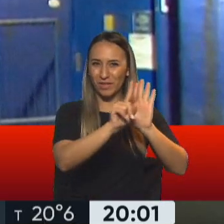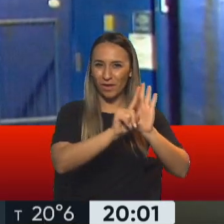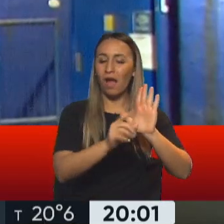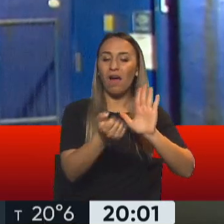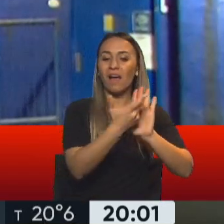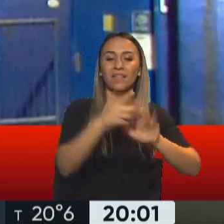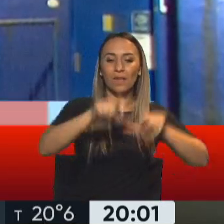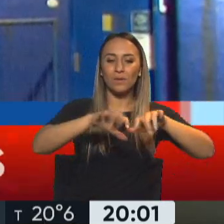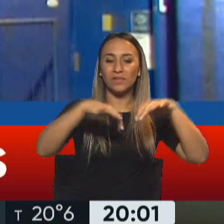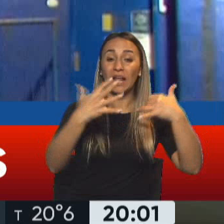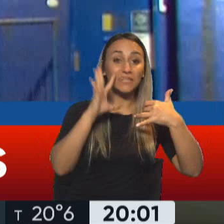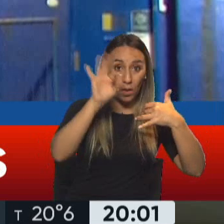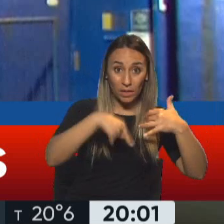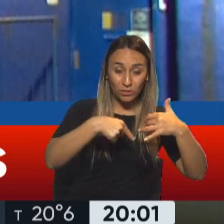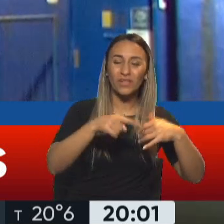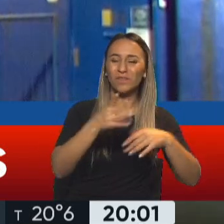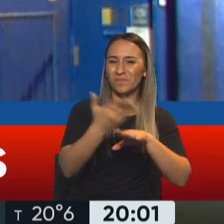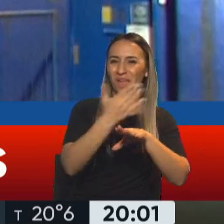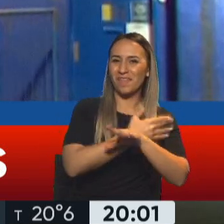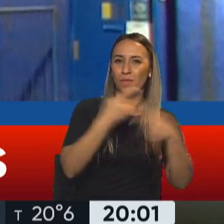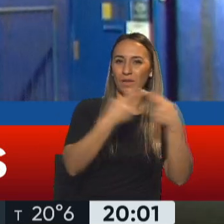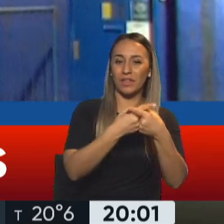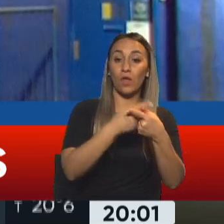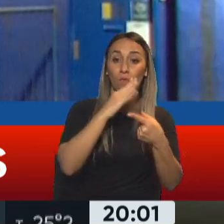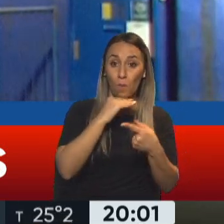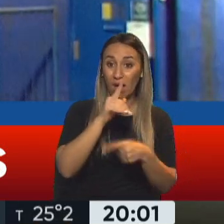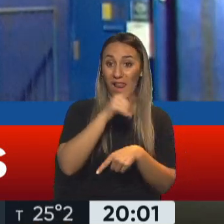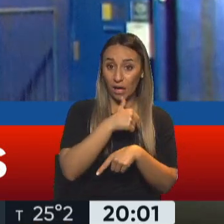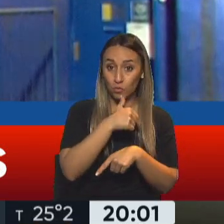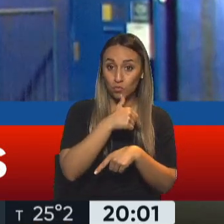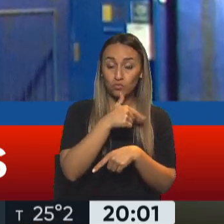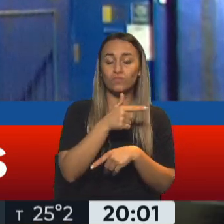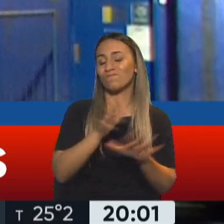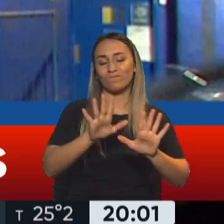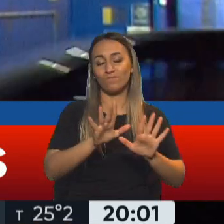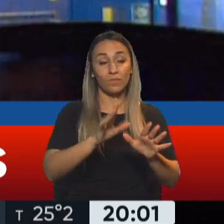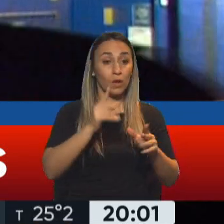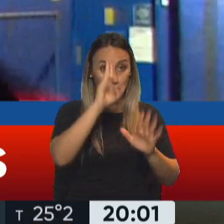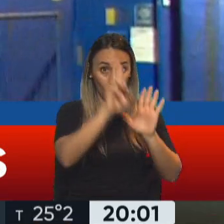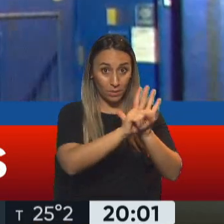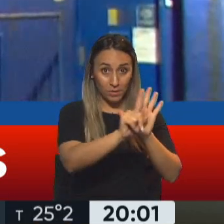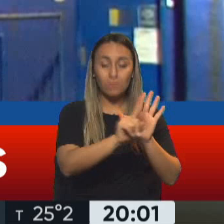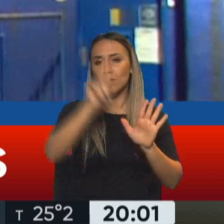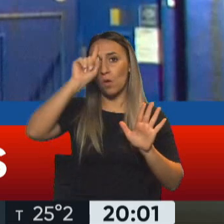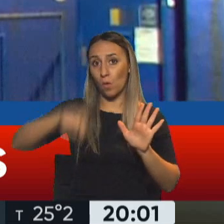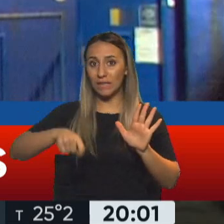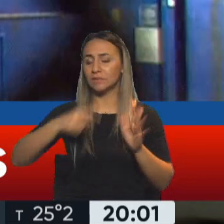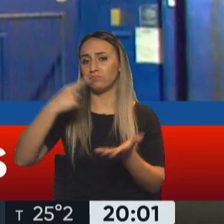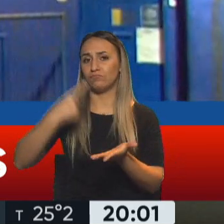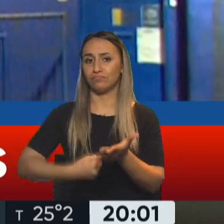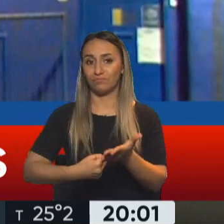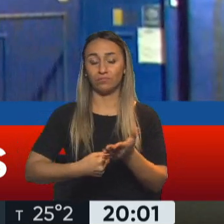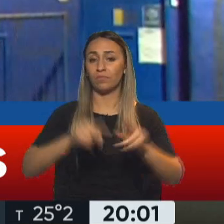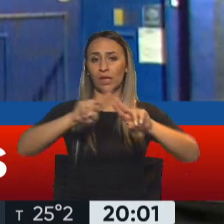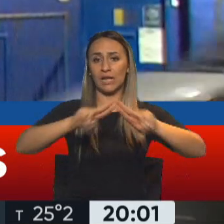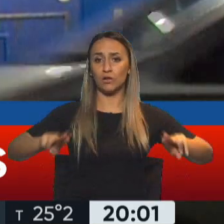50% en el partido Boca-Lanús. Así lo determinó el juez Alejandro Buján. Repito,